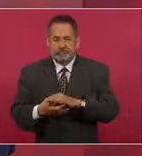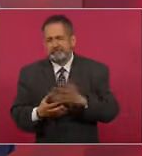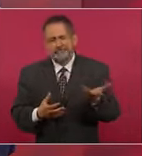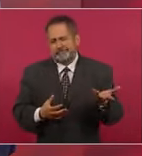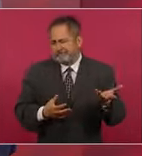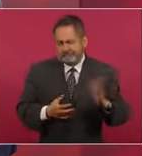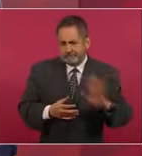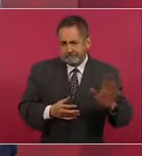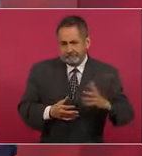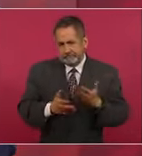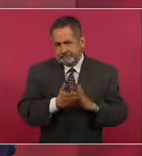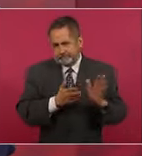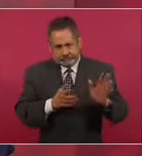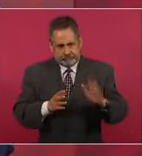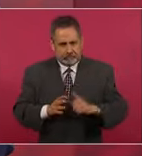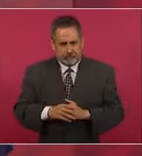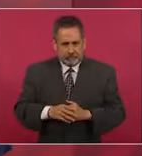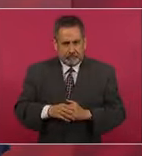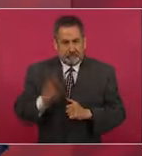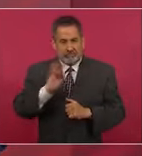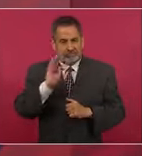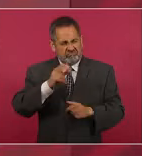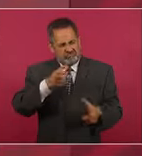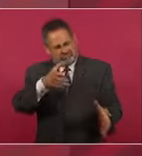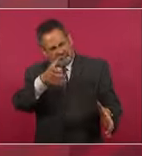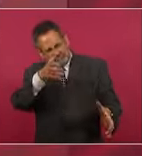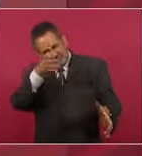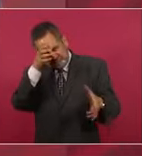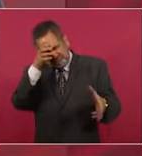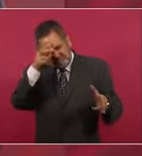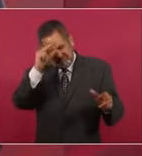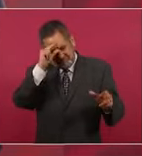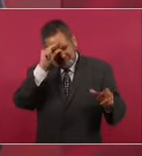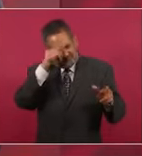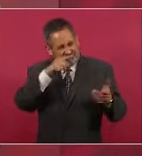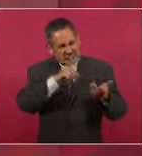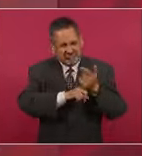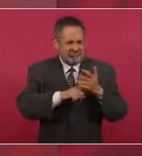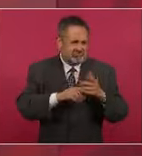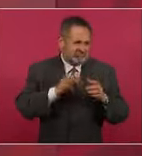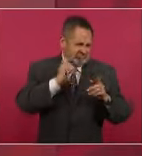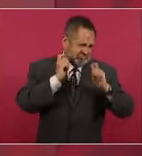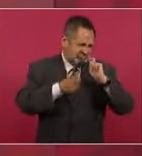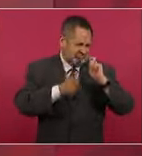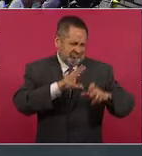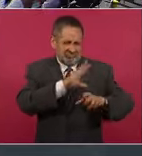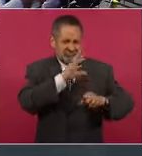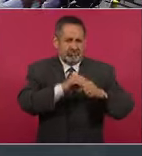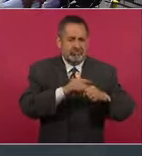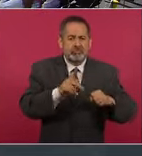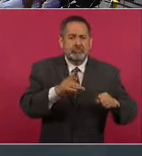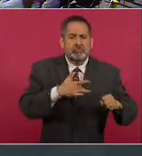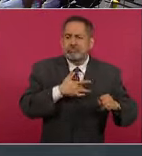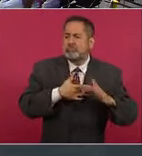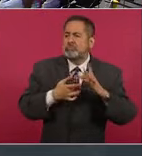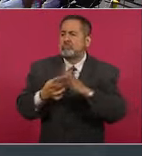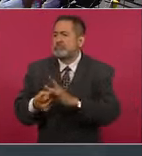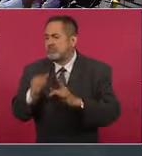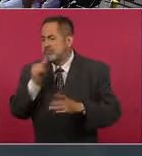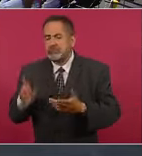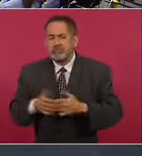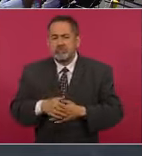Pues que puede ser una eminencia, un científico, bueno, capaz de crear